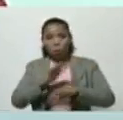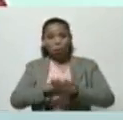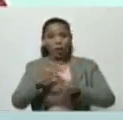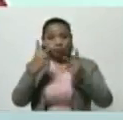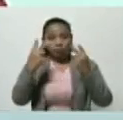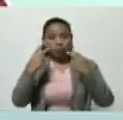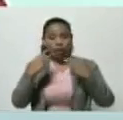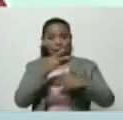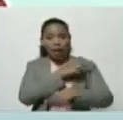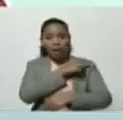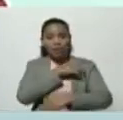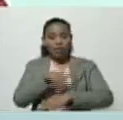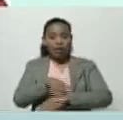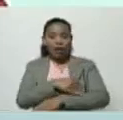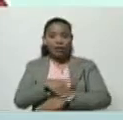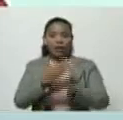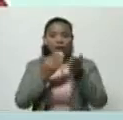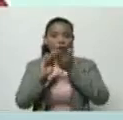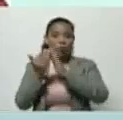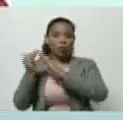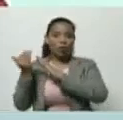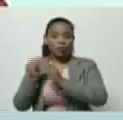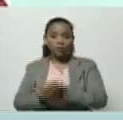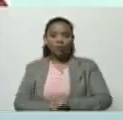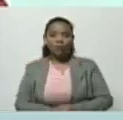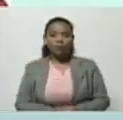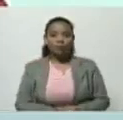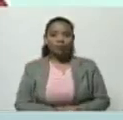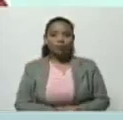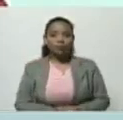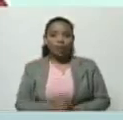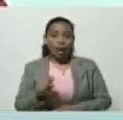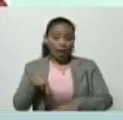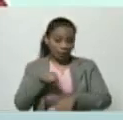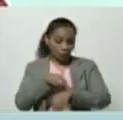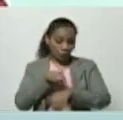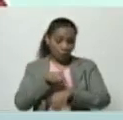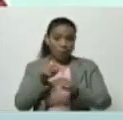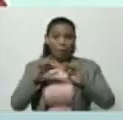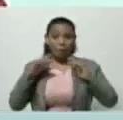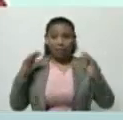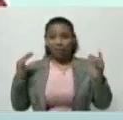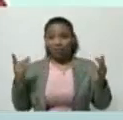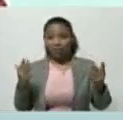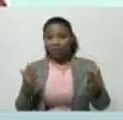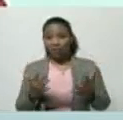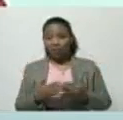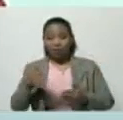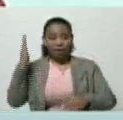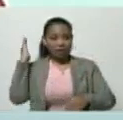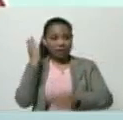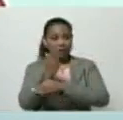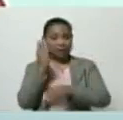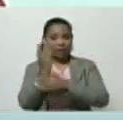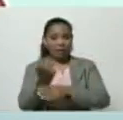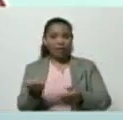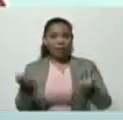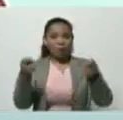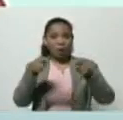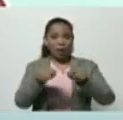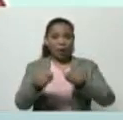que ser jefe de calle, ser jefe de comunidad, en estos tiempos de pandemia, de sanciones, de